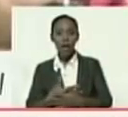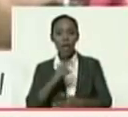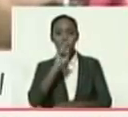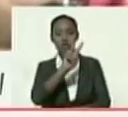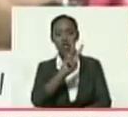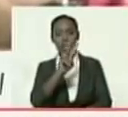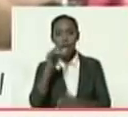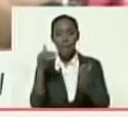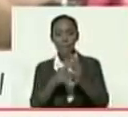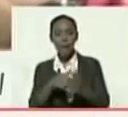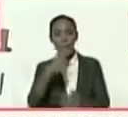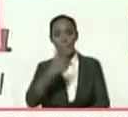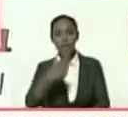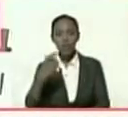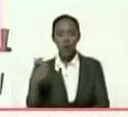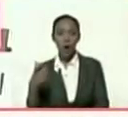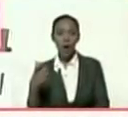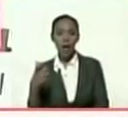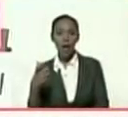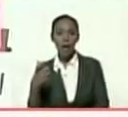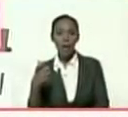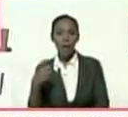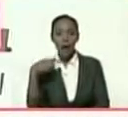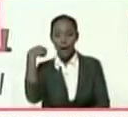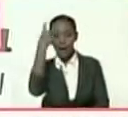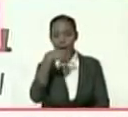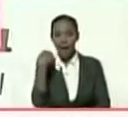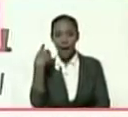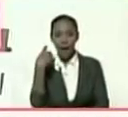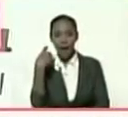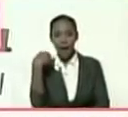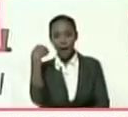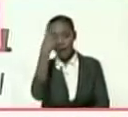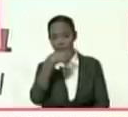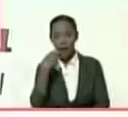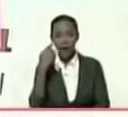8.200.000 personas del cara a cara, del